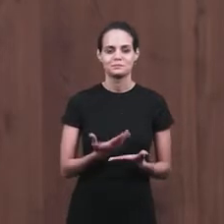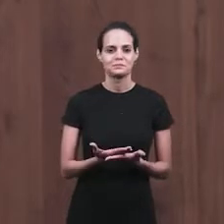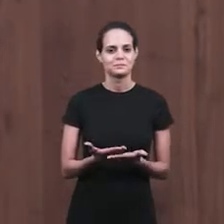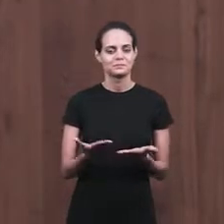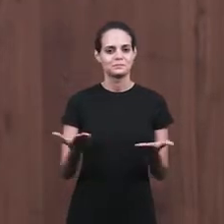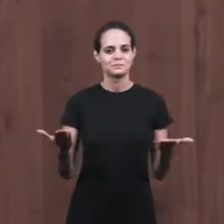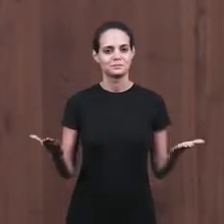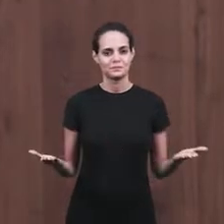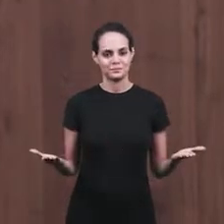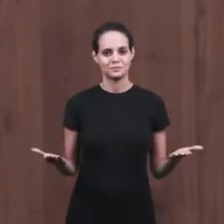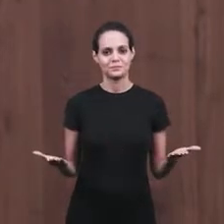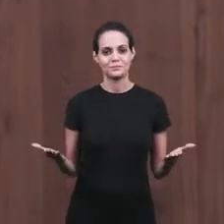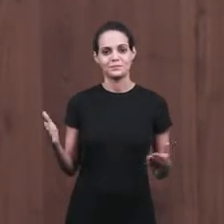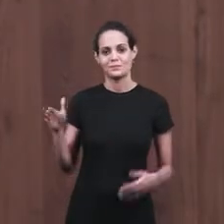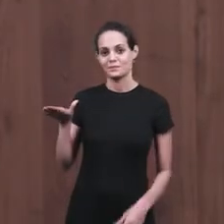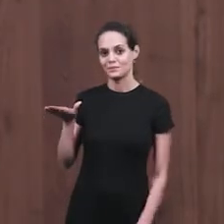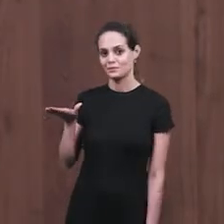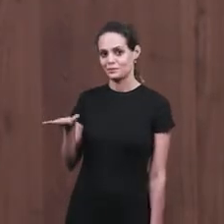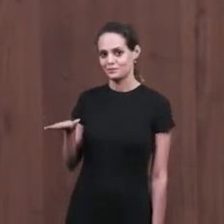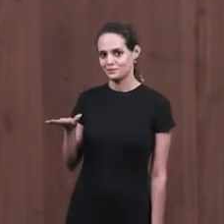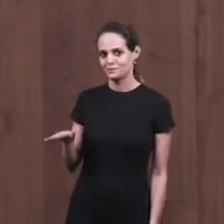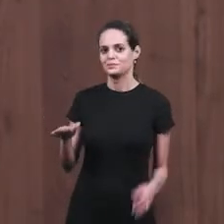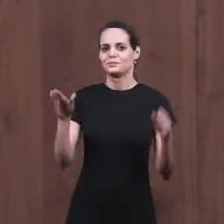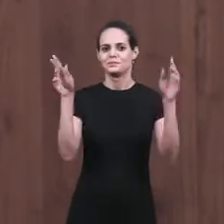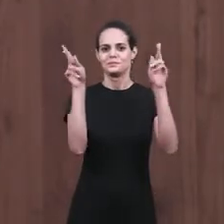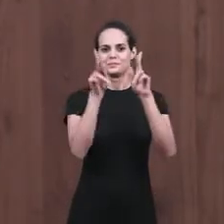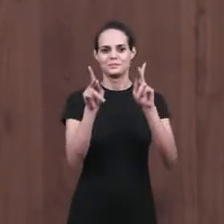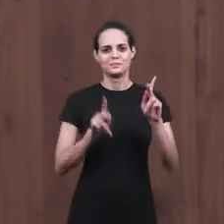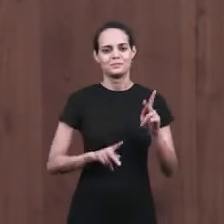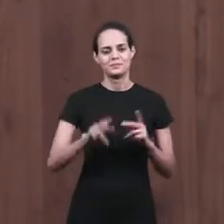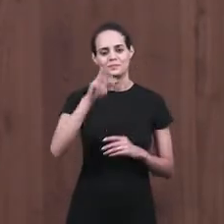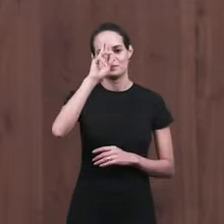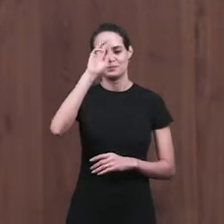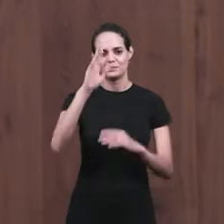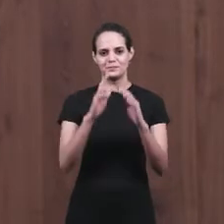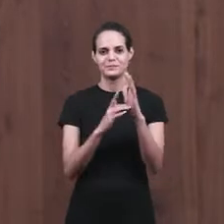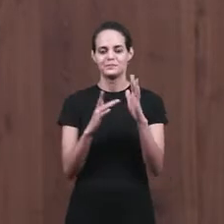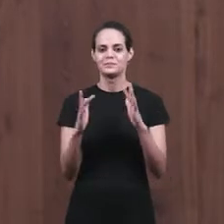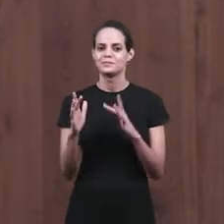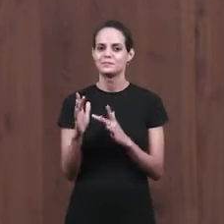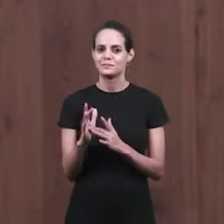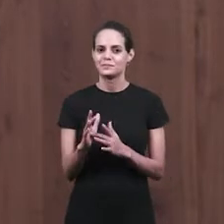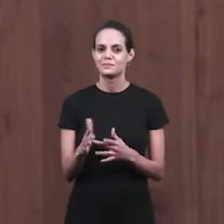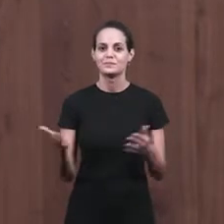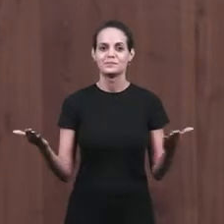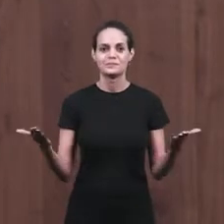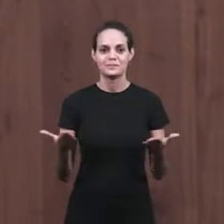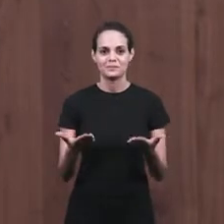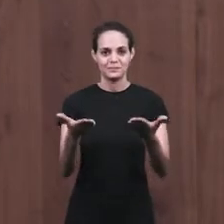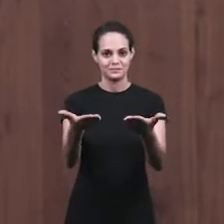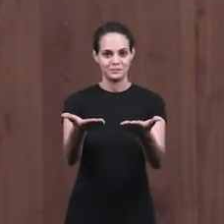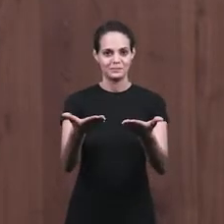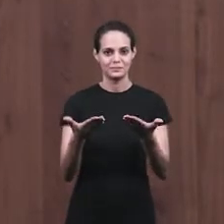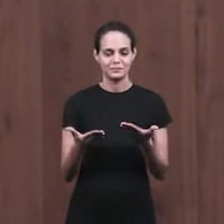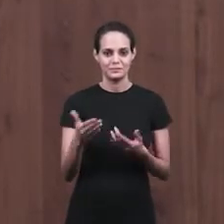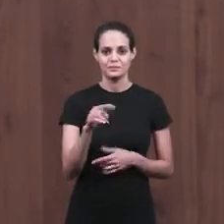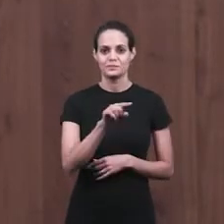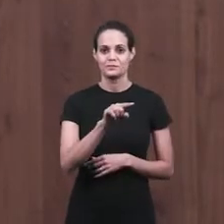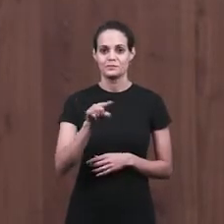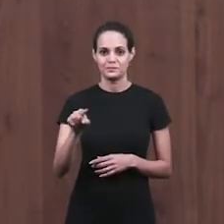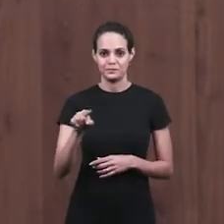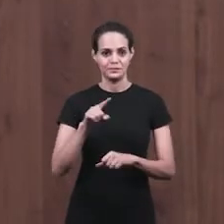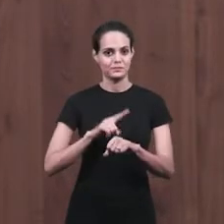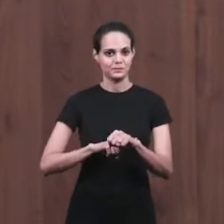Saludamos a la clase de los intermedios con la paz del Señor Jesús. Y ahora yo los invito a